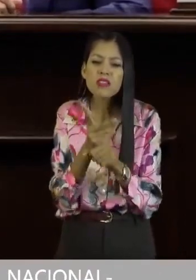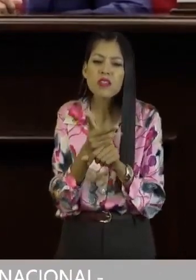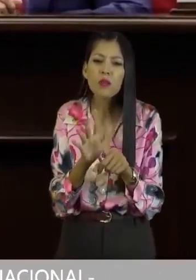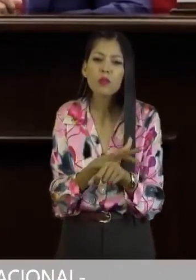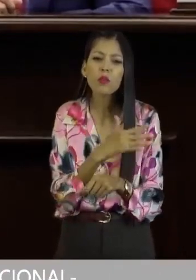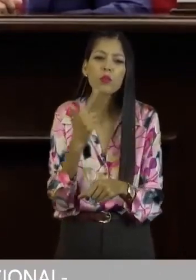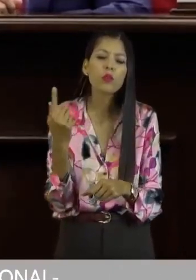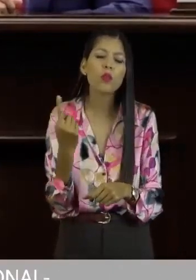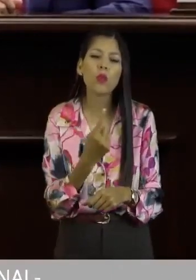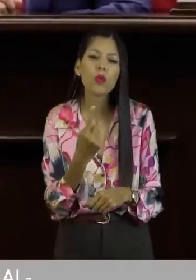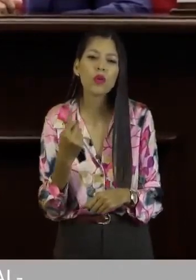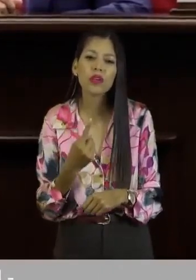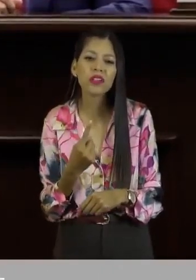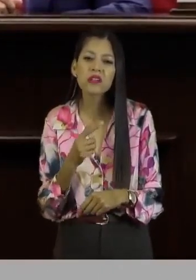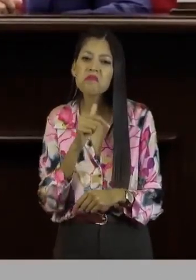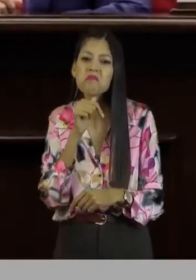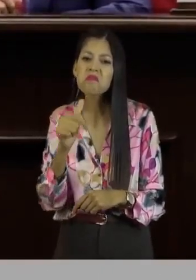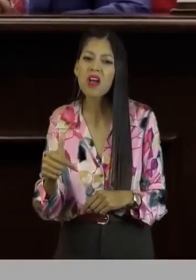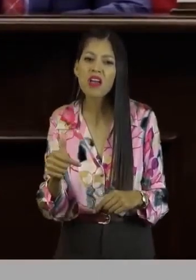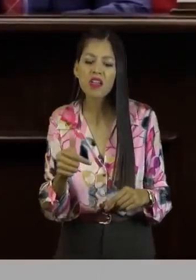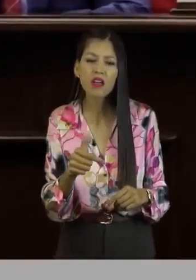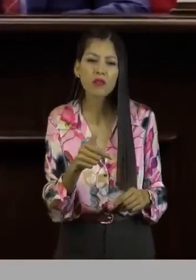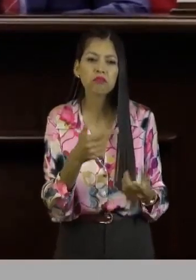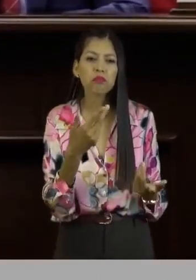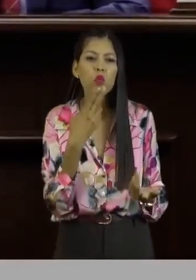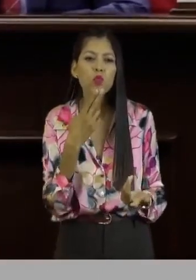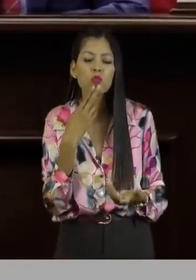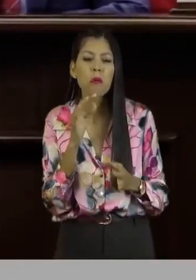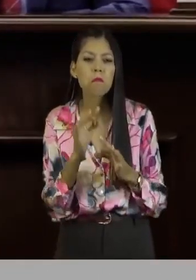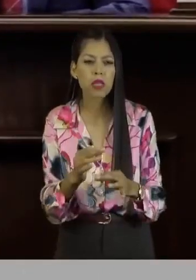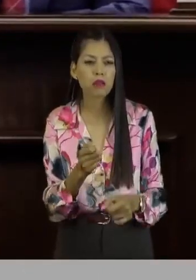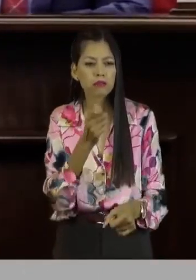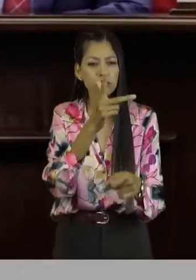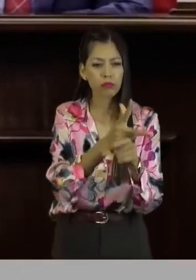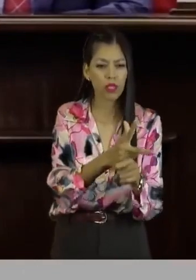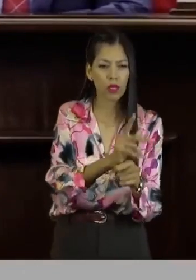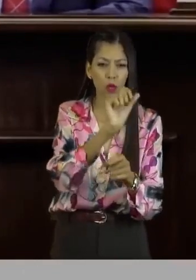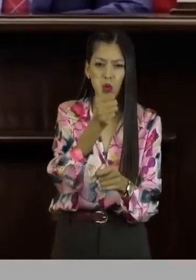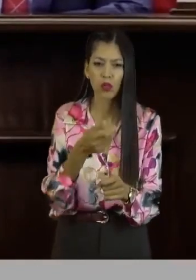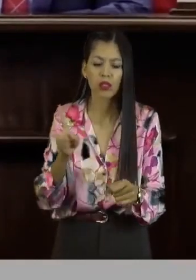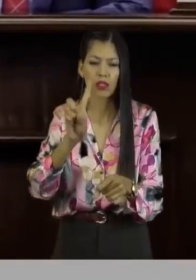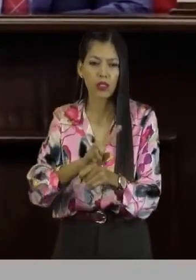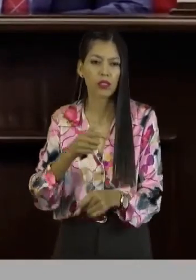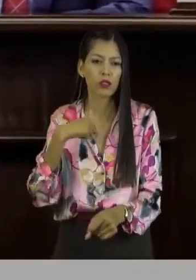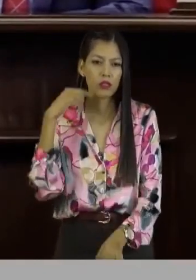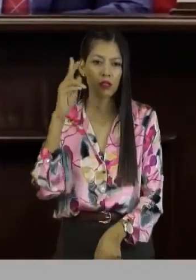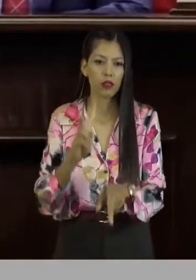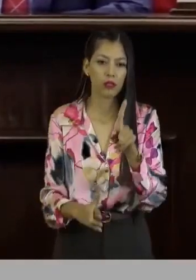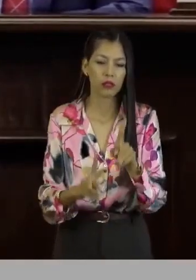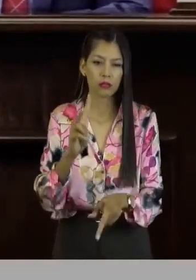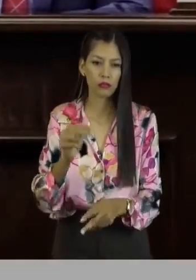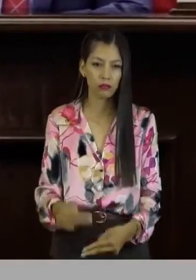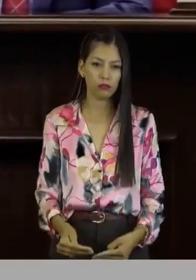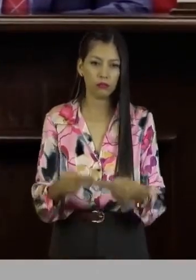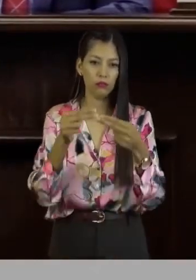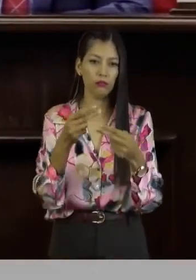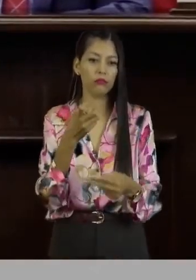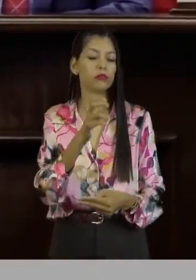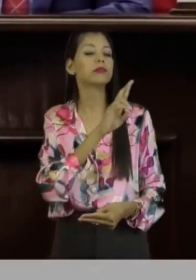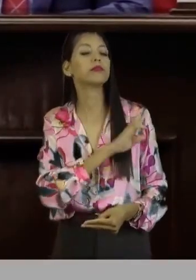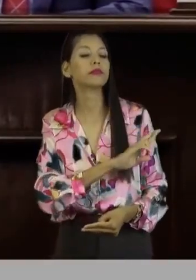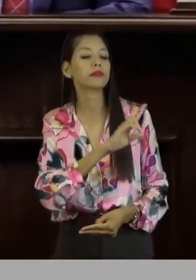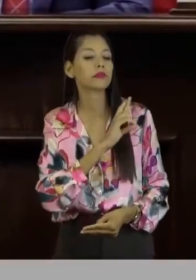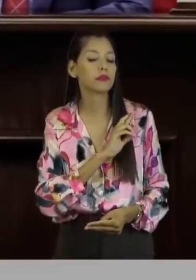están conectadas. Ya otro día les platicaré el negocio con la renta de